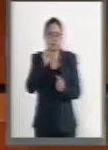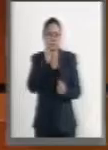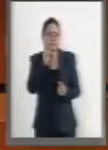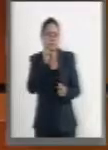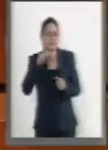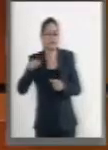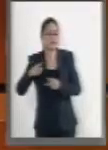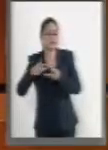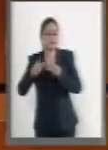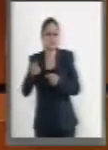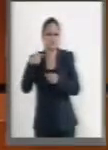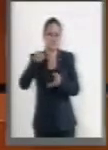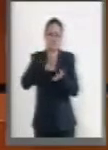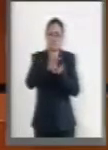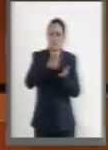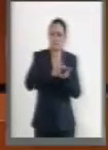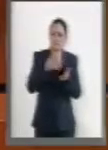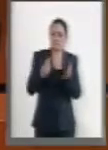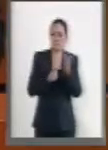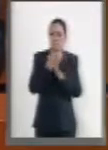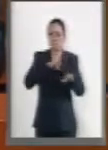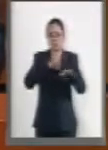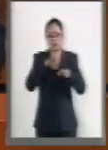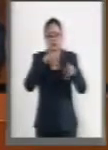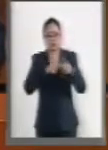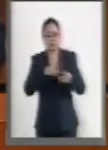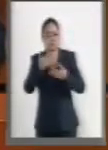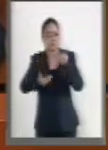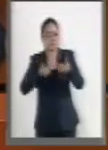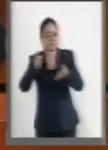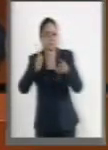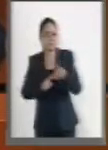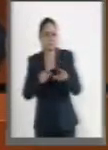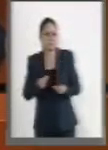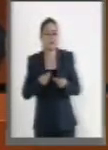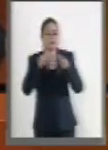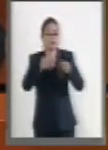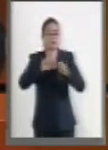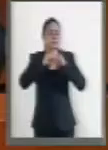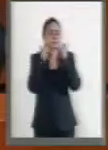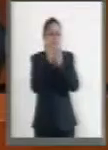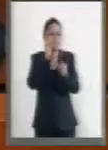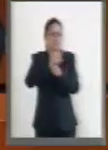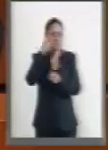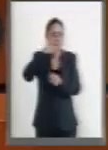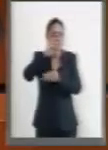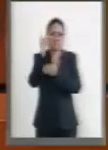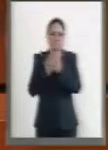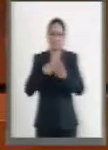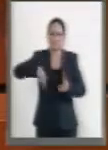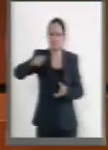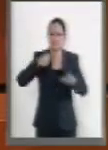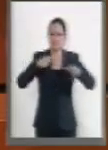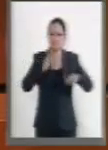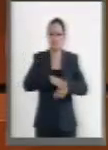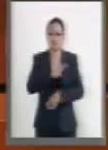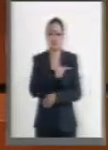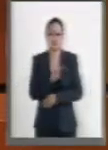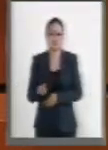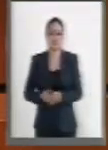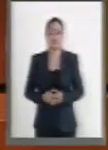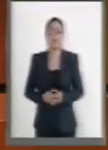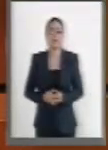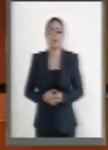del gasto público que genera empleo, atiende servicios y otorga apoyos sociales para los mexicanos que más lo necesitan. Es por